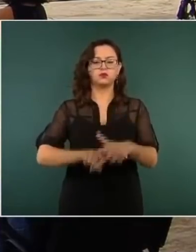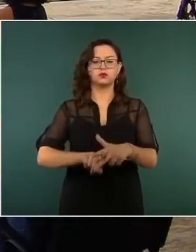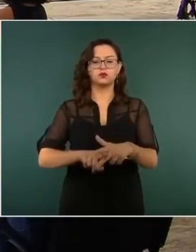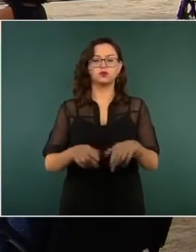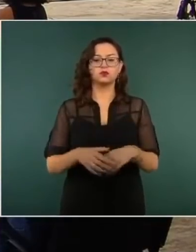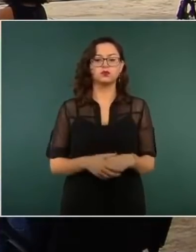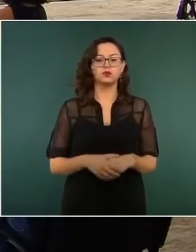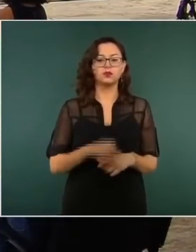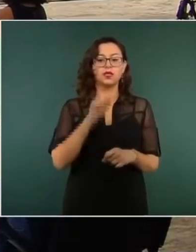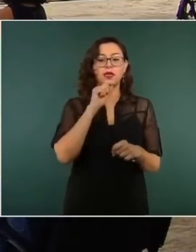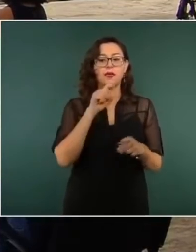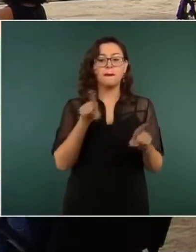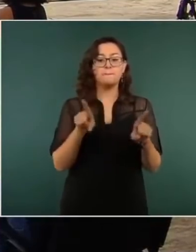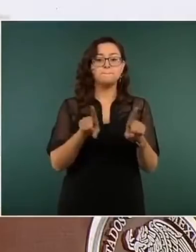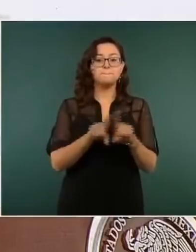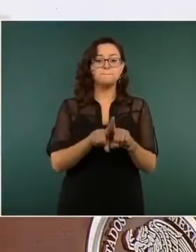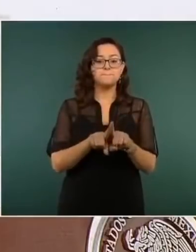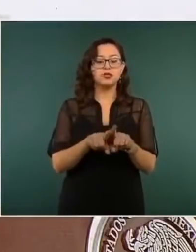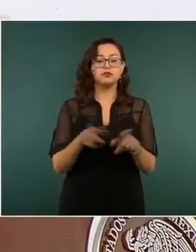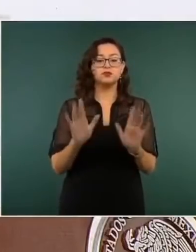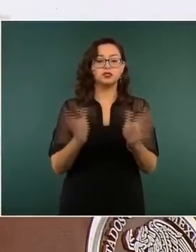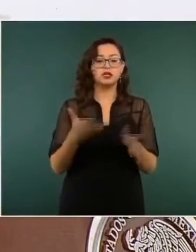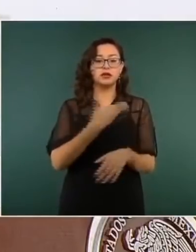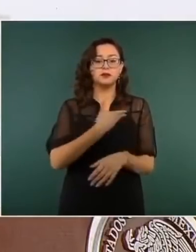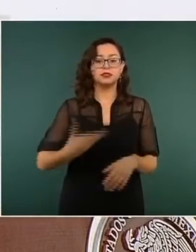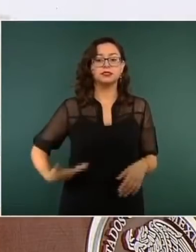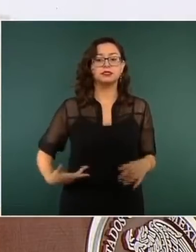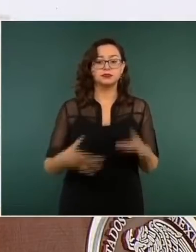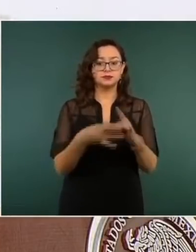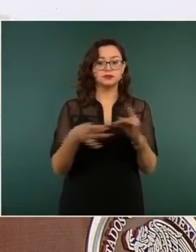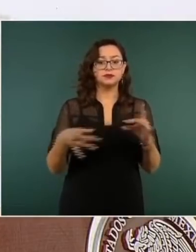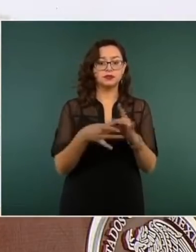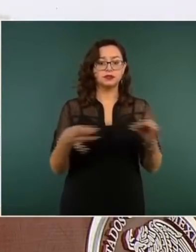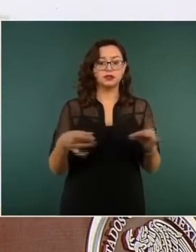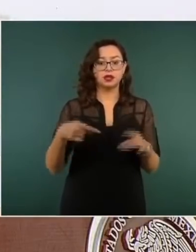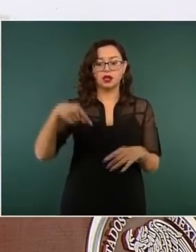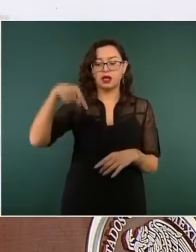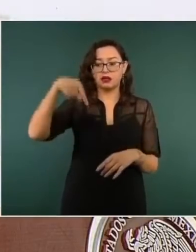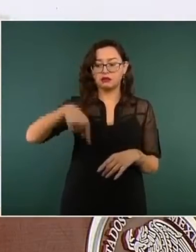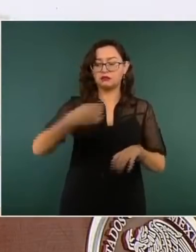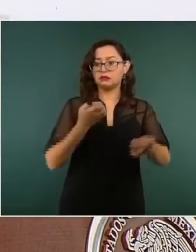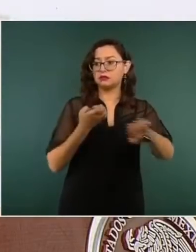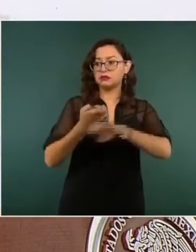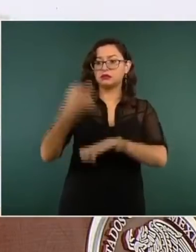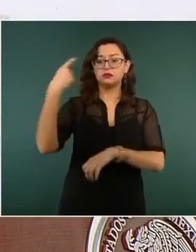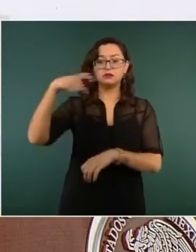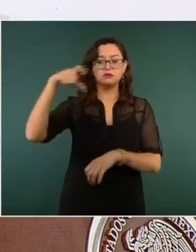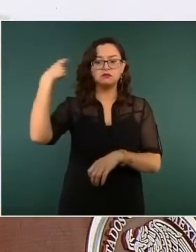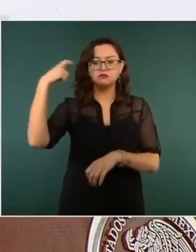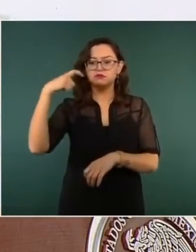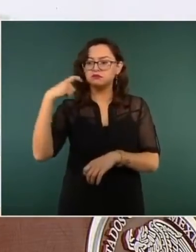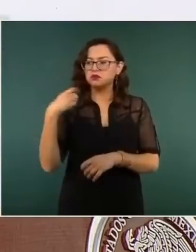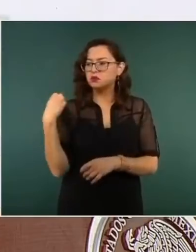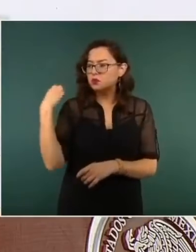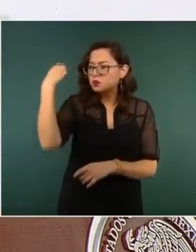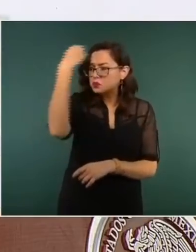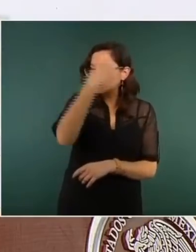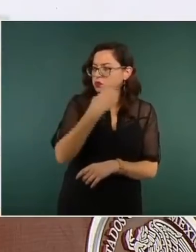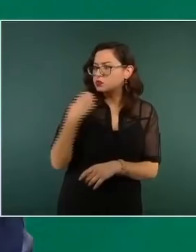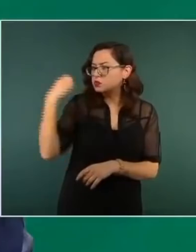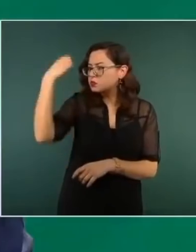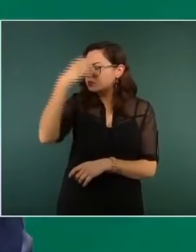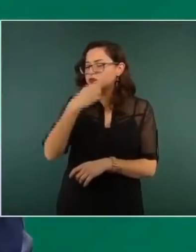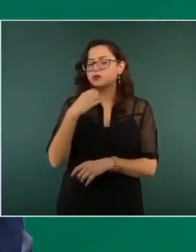avergonzarse acusó a emilio lozoya de pretender involucrarlo con lo que llamó una bajeza inaudita en actos de corrupción